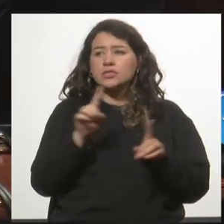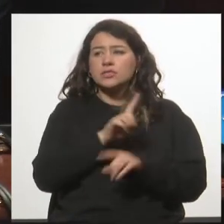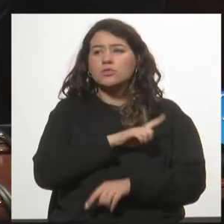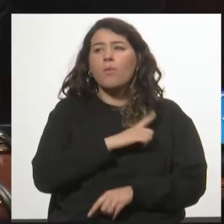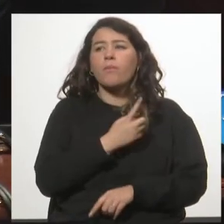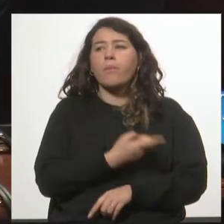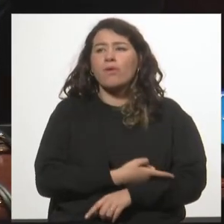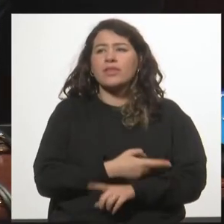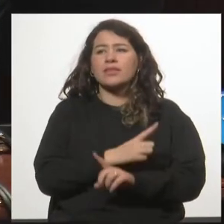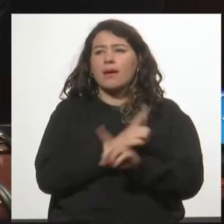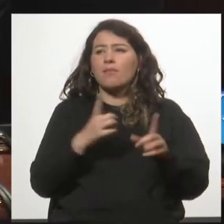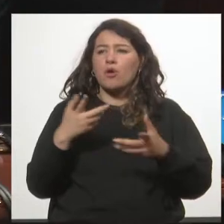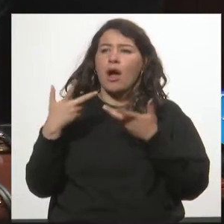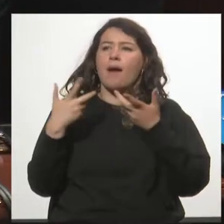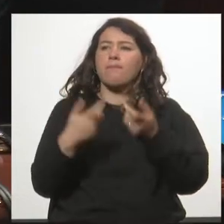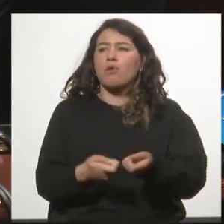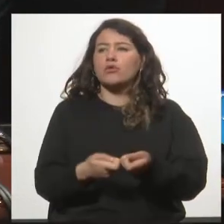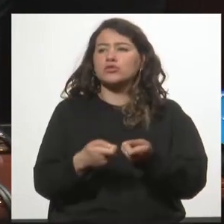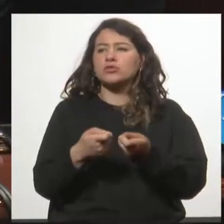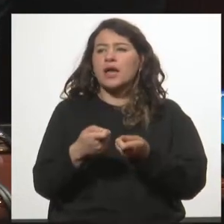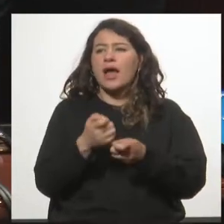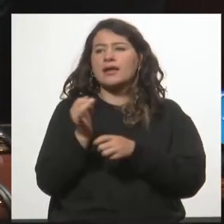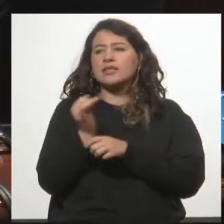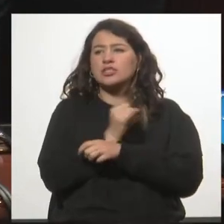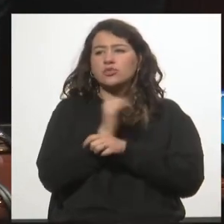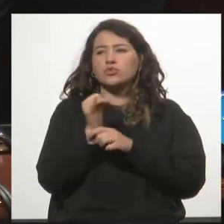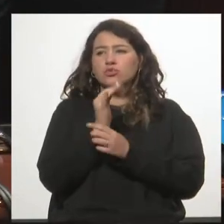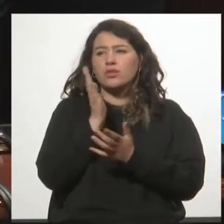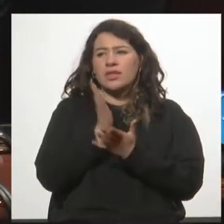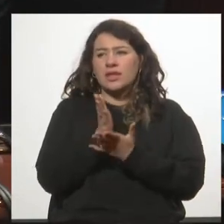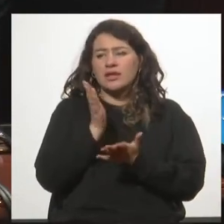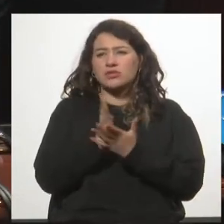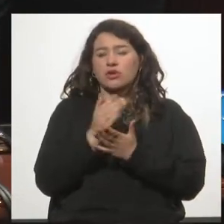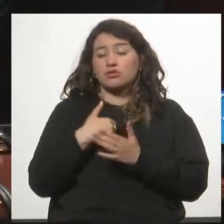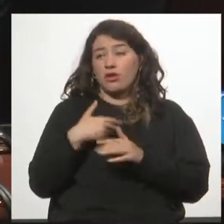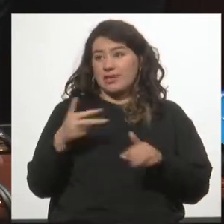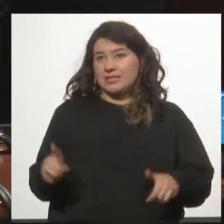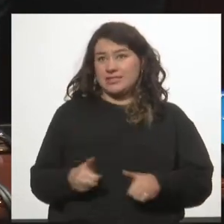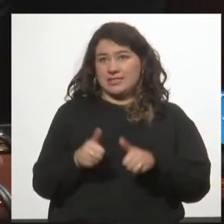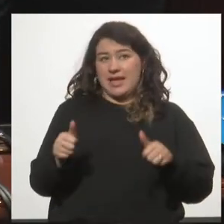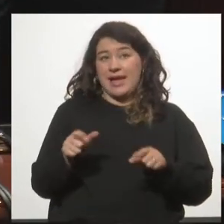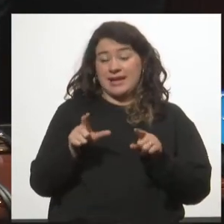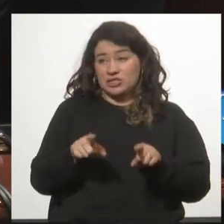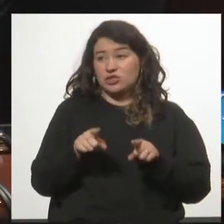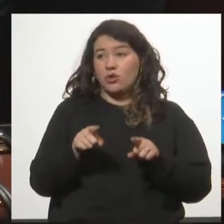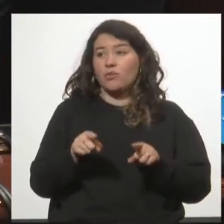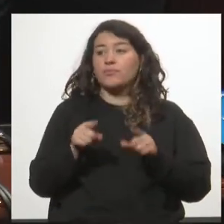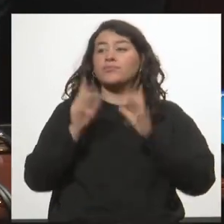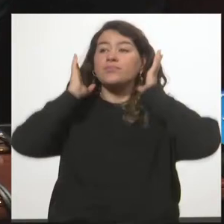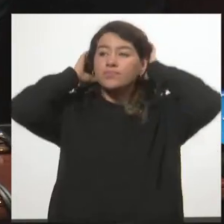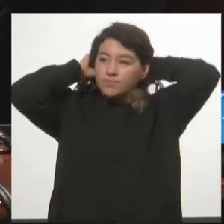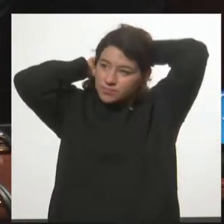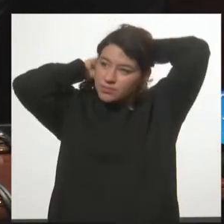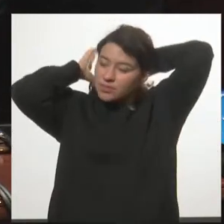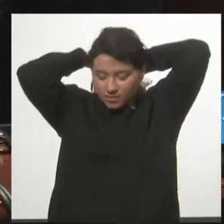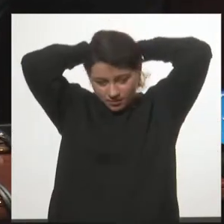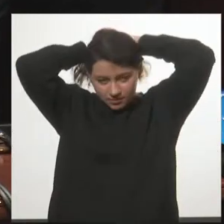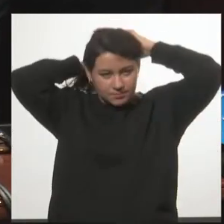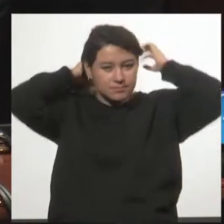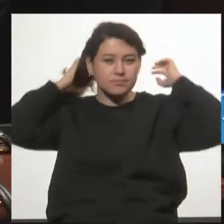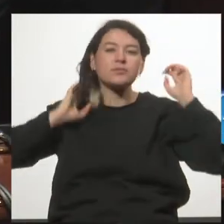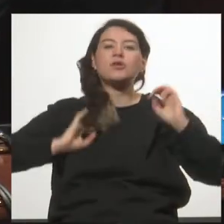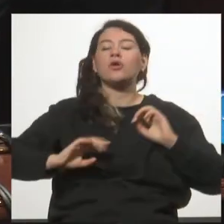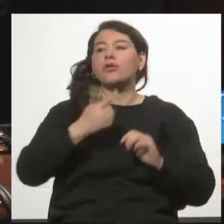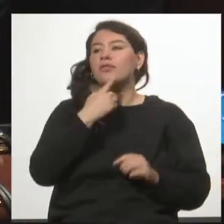tampoco respalda el instituto derecho yo hice esa apreciación porque